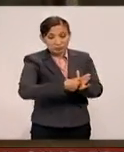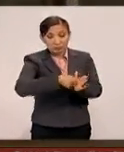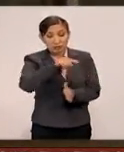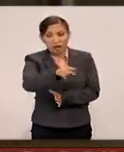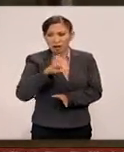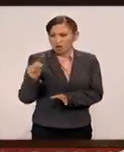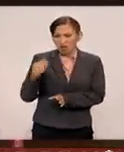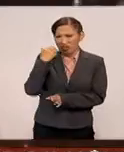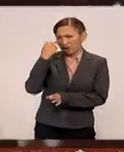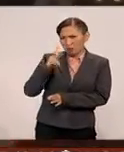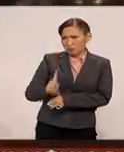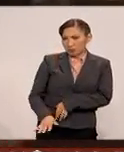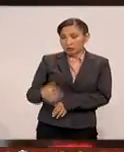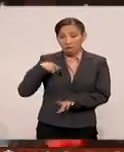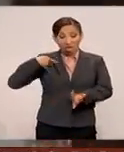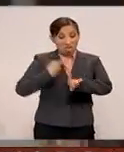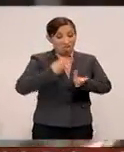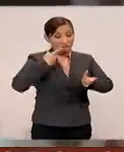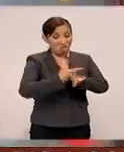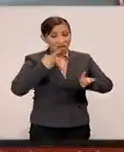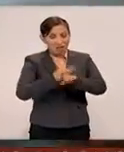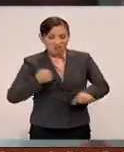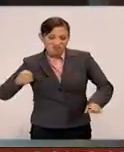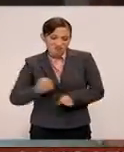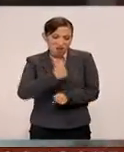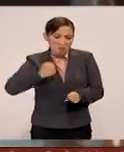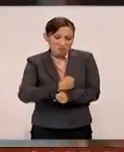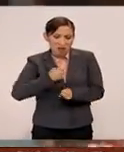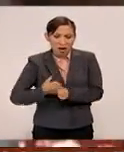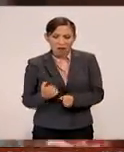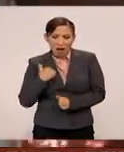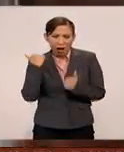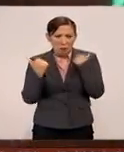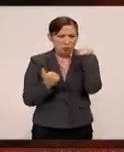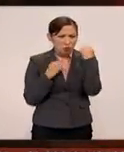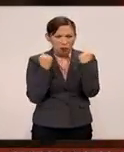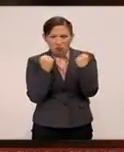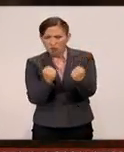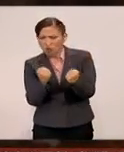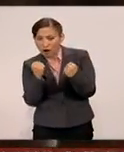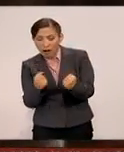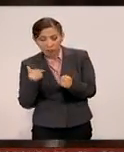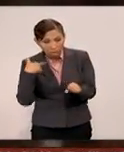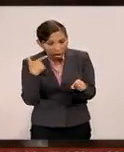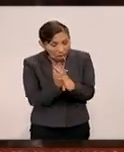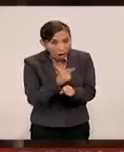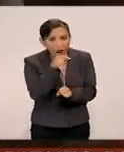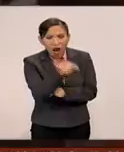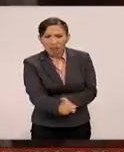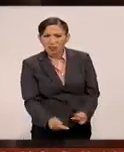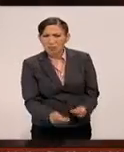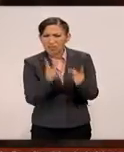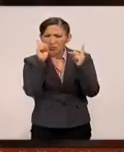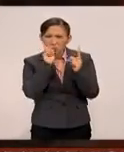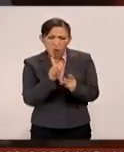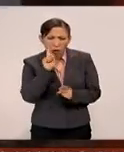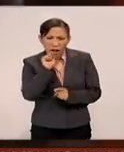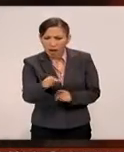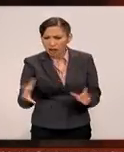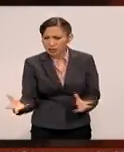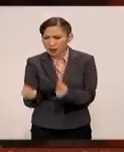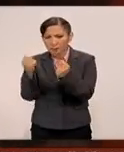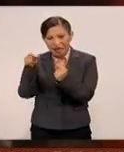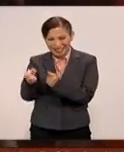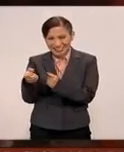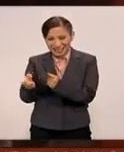que se negaban a prostituirse eran violadas y recibían palizas, torturas y abusos. El descubrimiento de la trata de blancas y el rescate de las